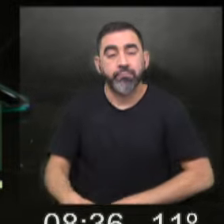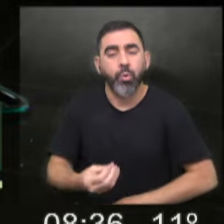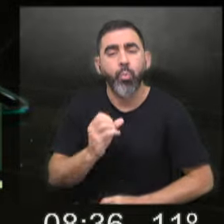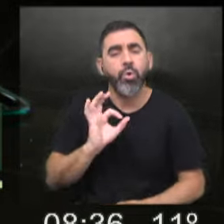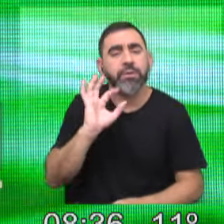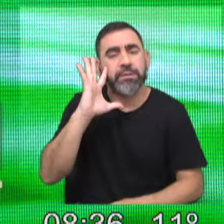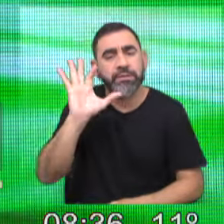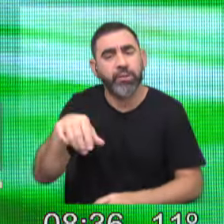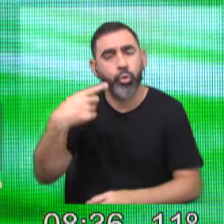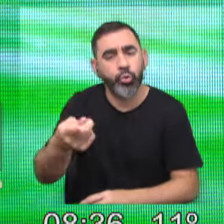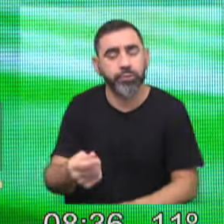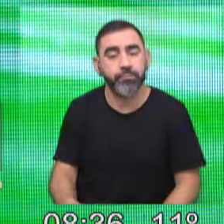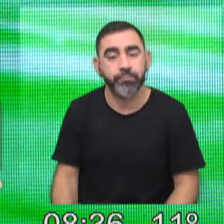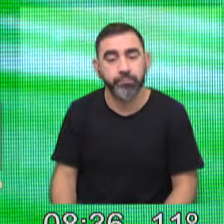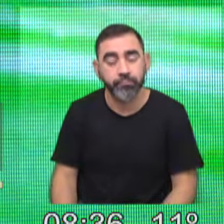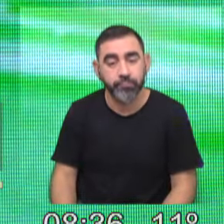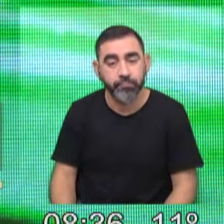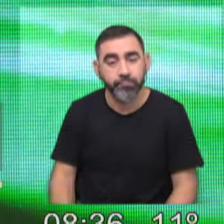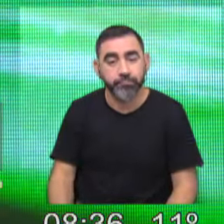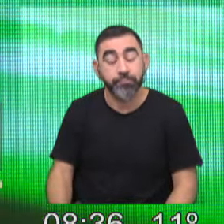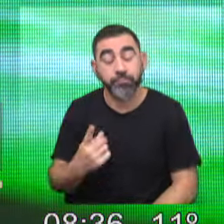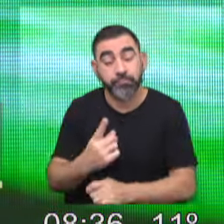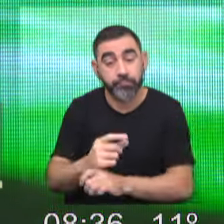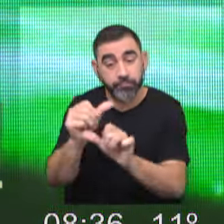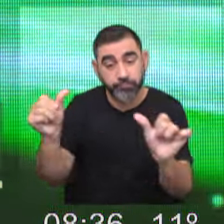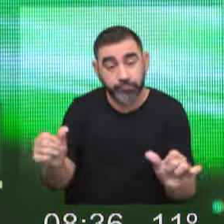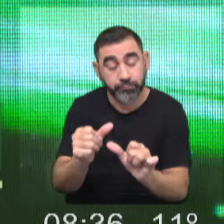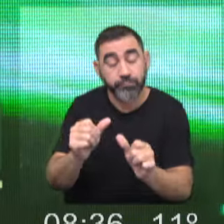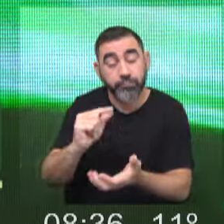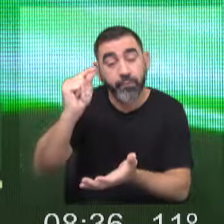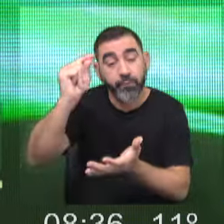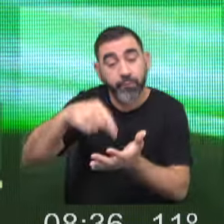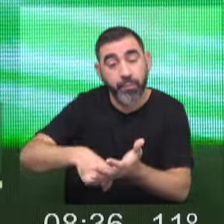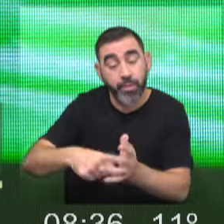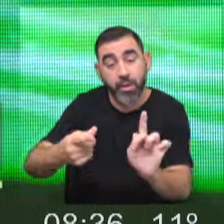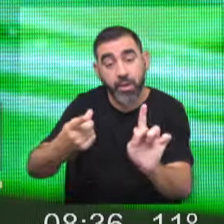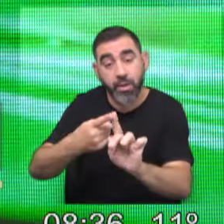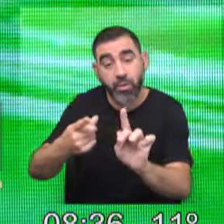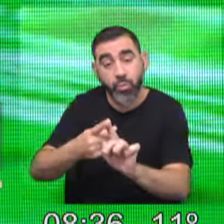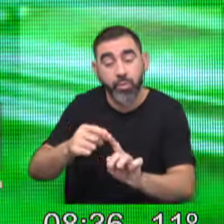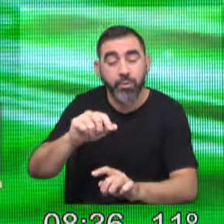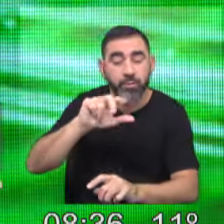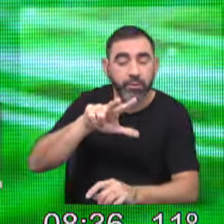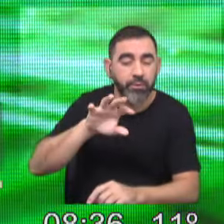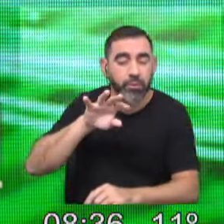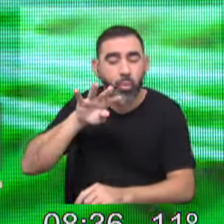Bueno, lo primero que estamos trabajando con el rector es la firma de un acuerdo con 3-4